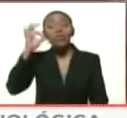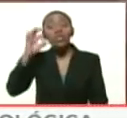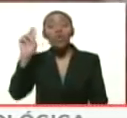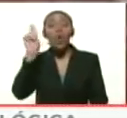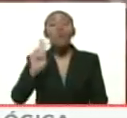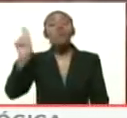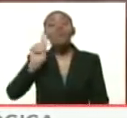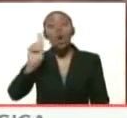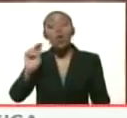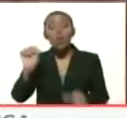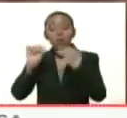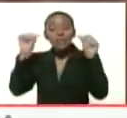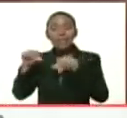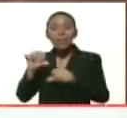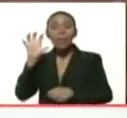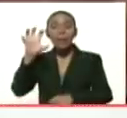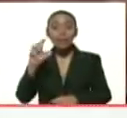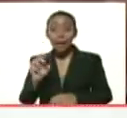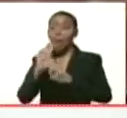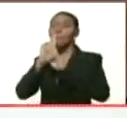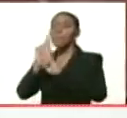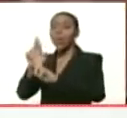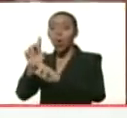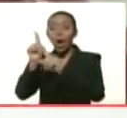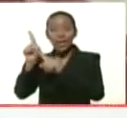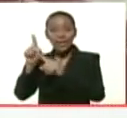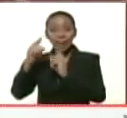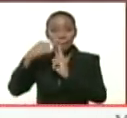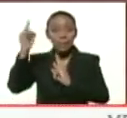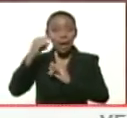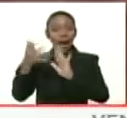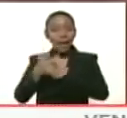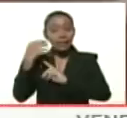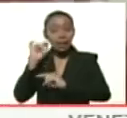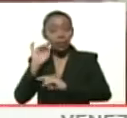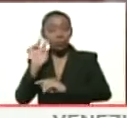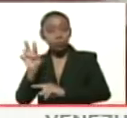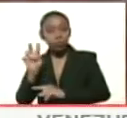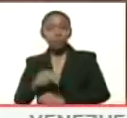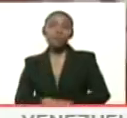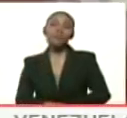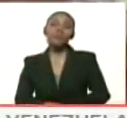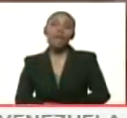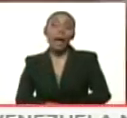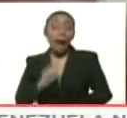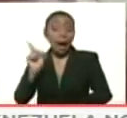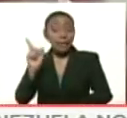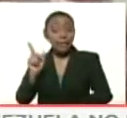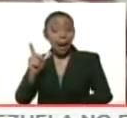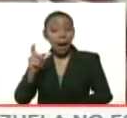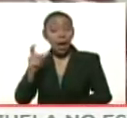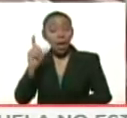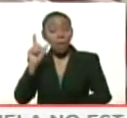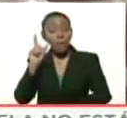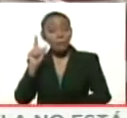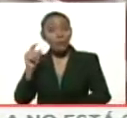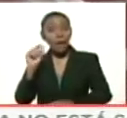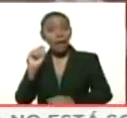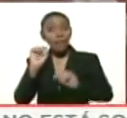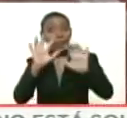del sistema Patria han contestado la debida encuesta. Esas personas, perdón, esos 19 millones, de esos 19